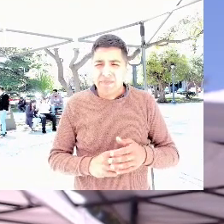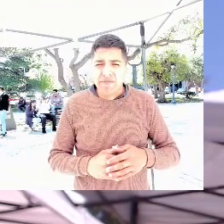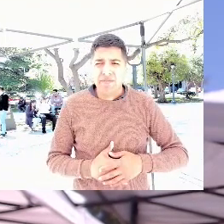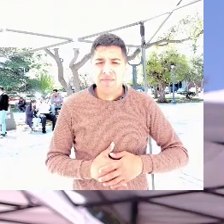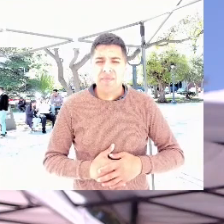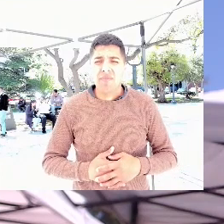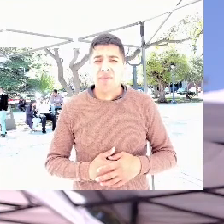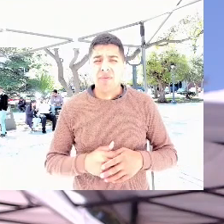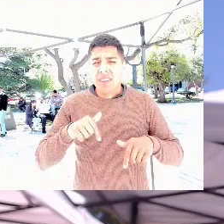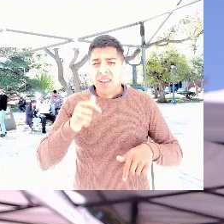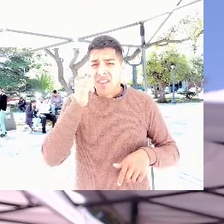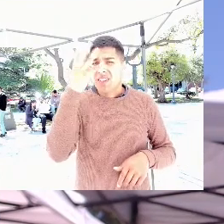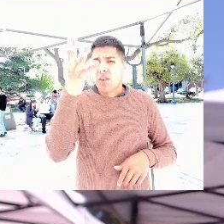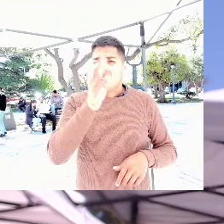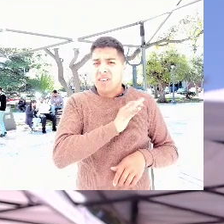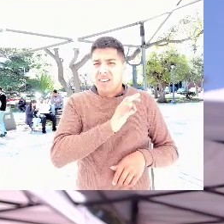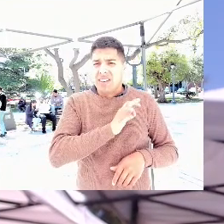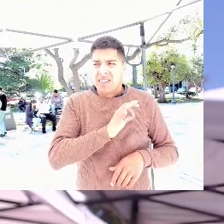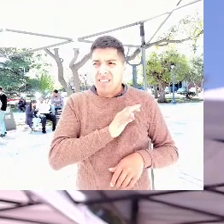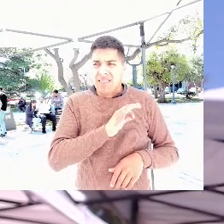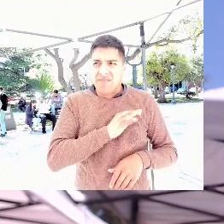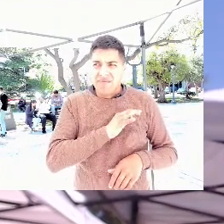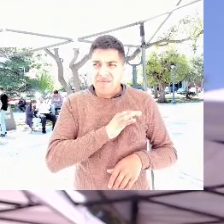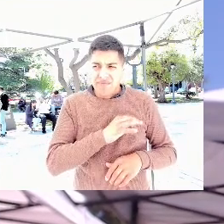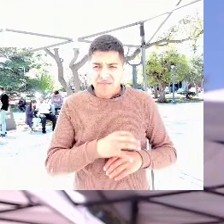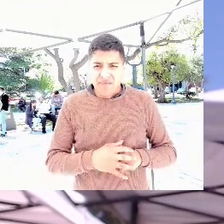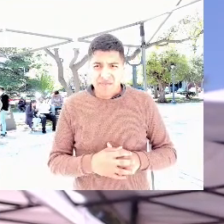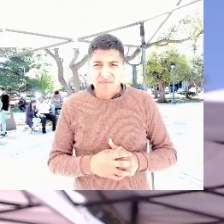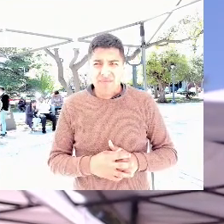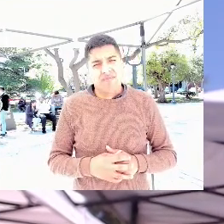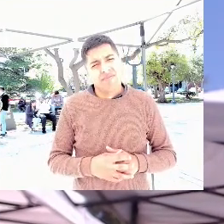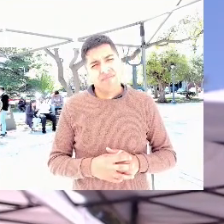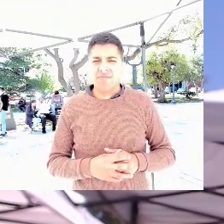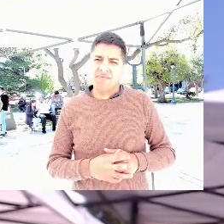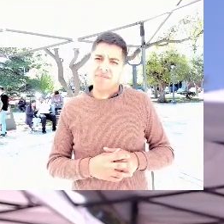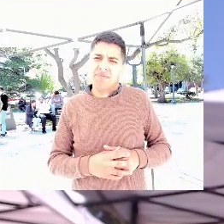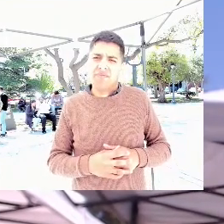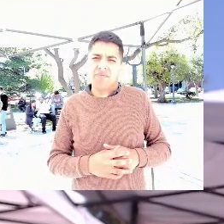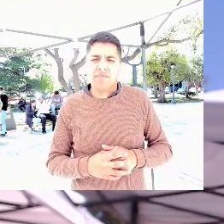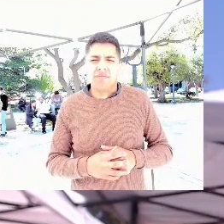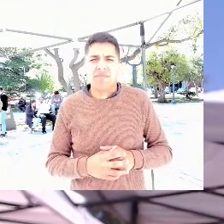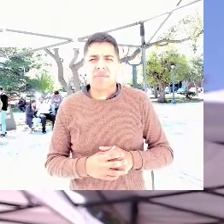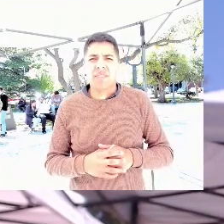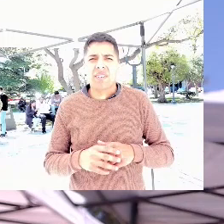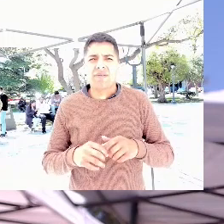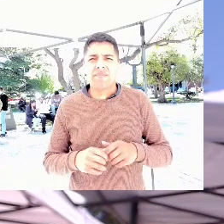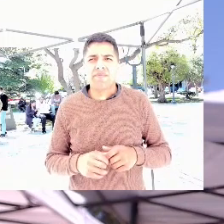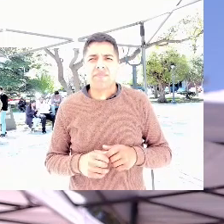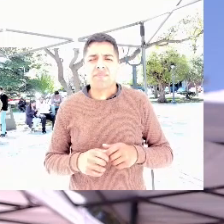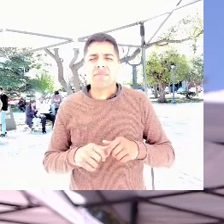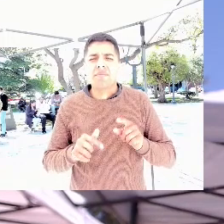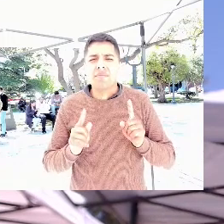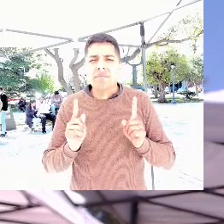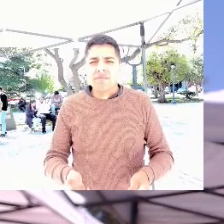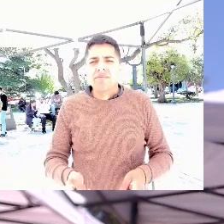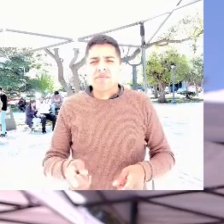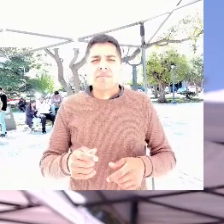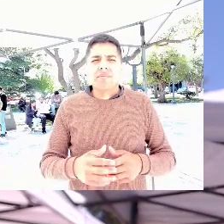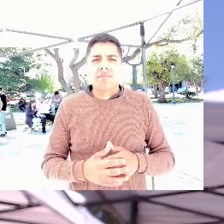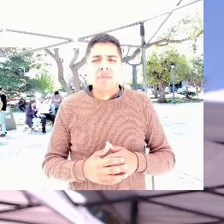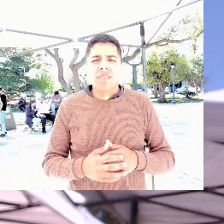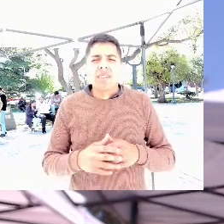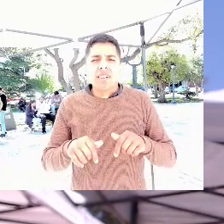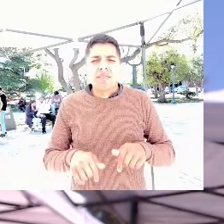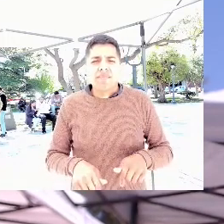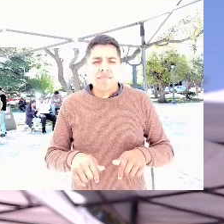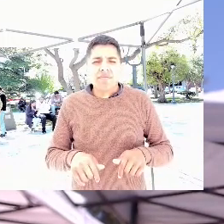destacado estos 24 años de gestión que nosotros llevamos adelante, y también ha sido